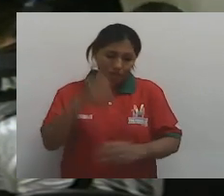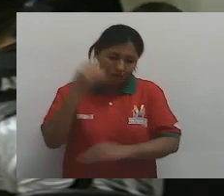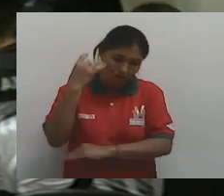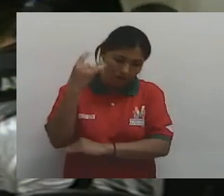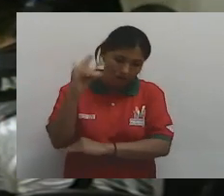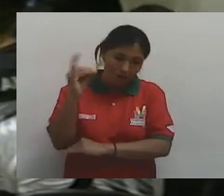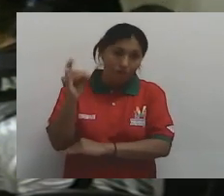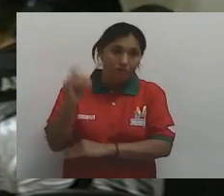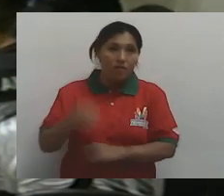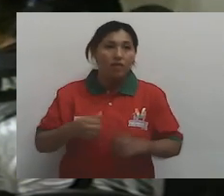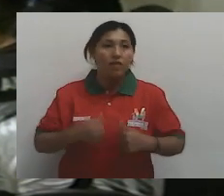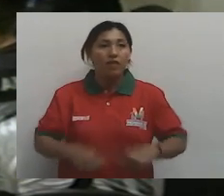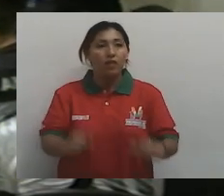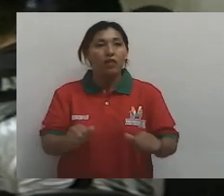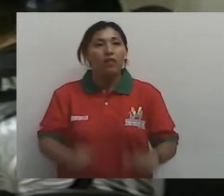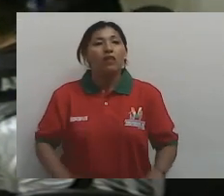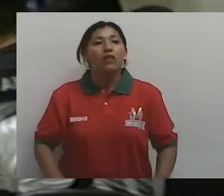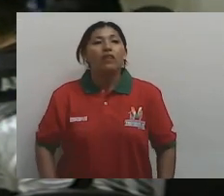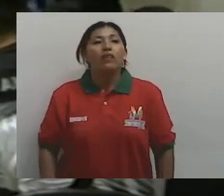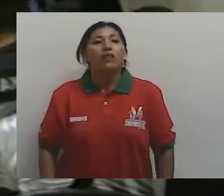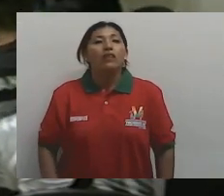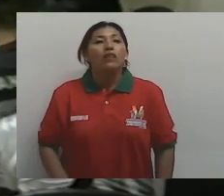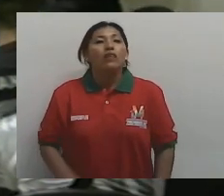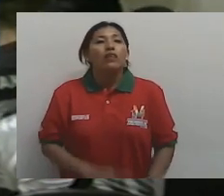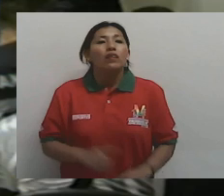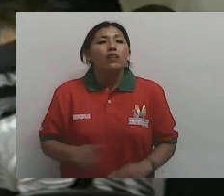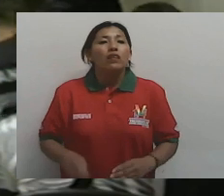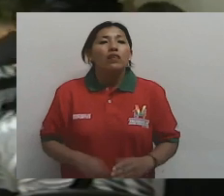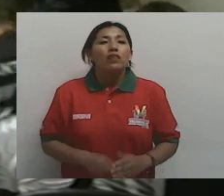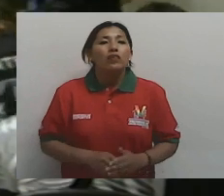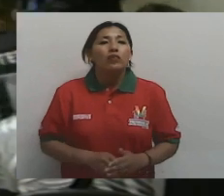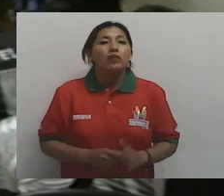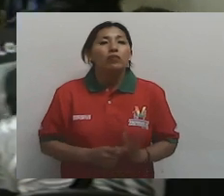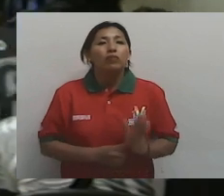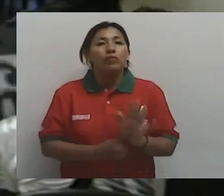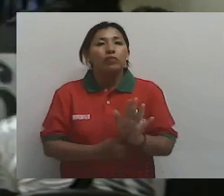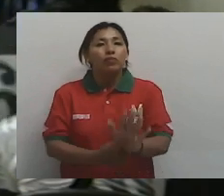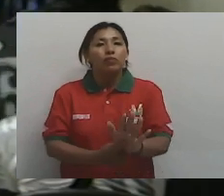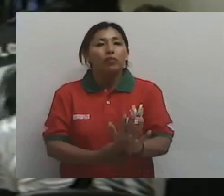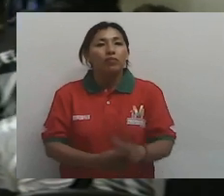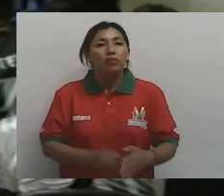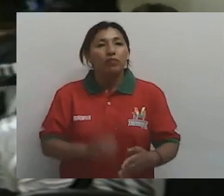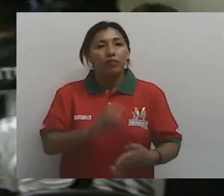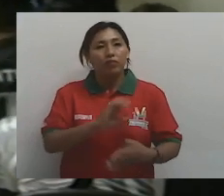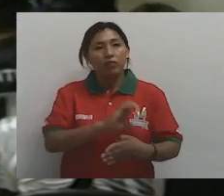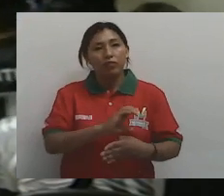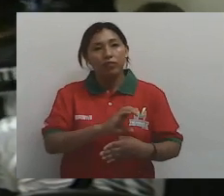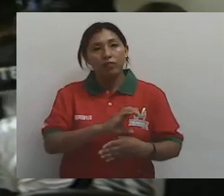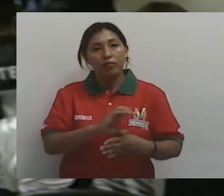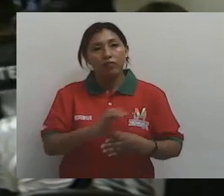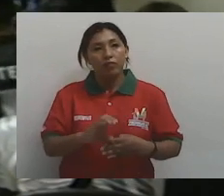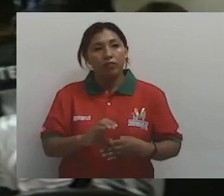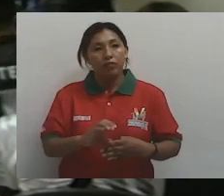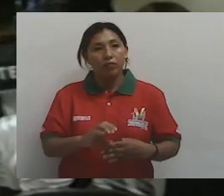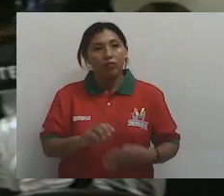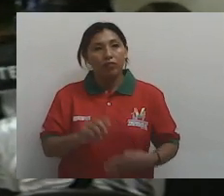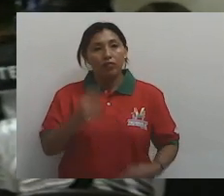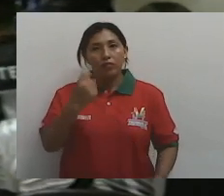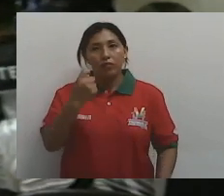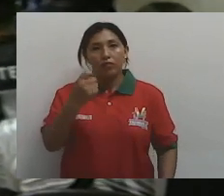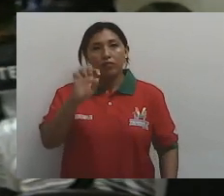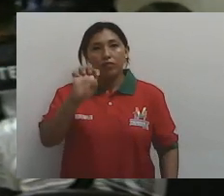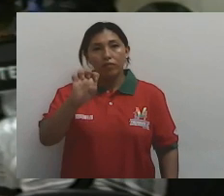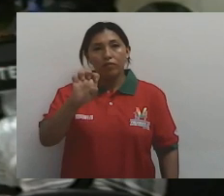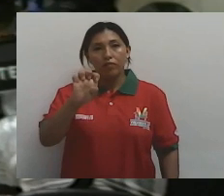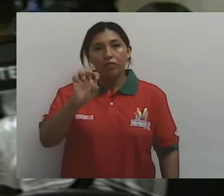Vamos a continuar con la ronda de exposiciones. Tenemos a la licenciada Telma